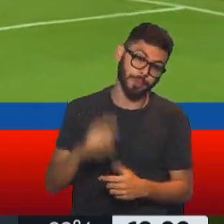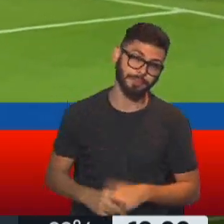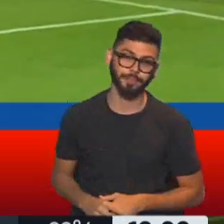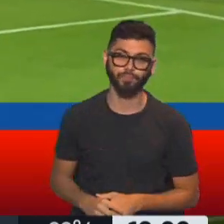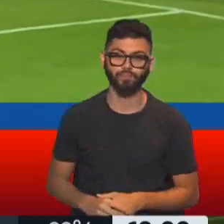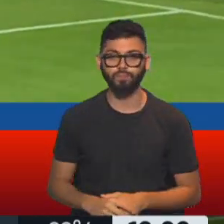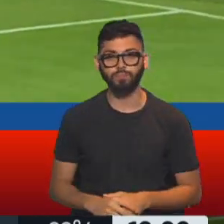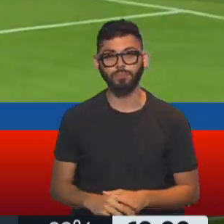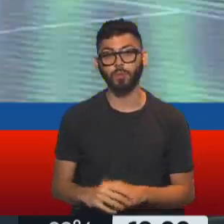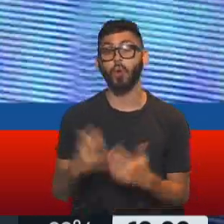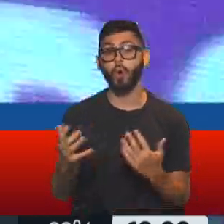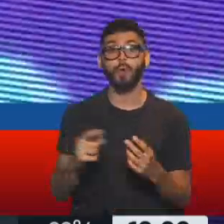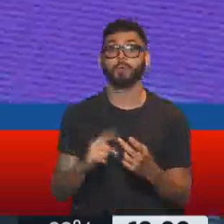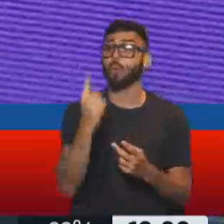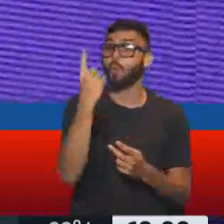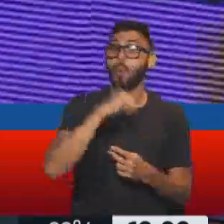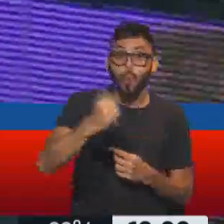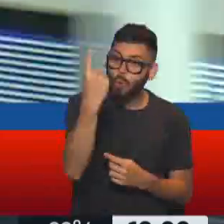Por supuesto que no fue el único,